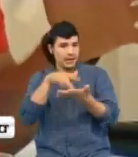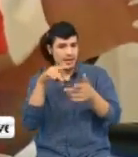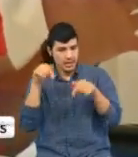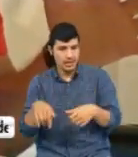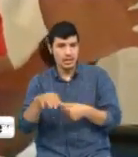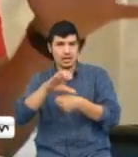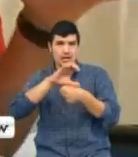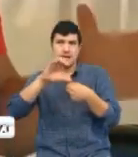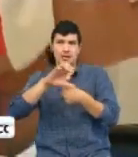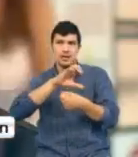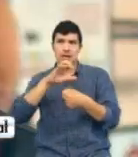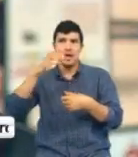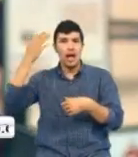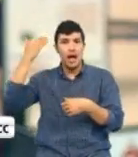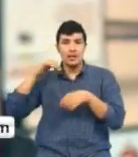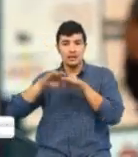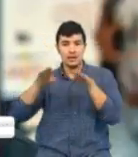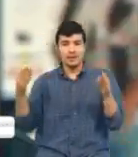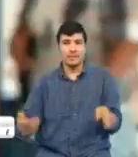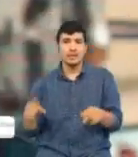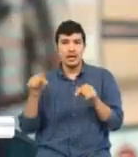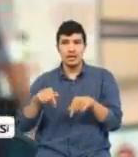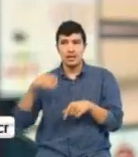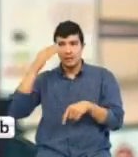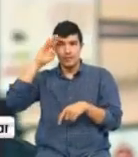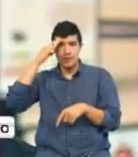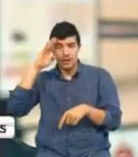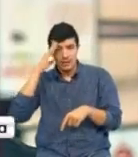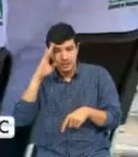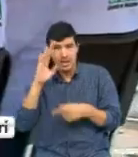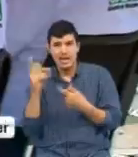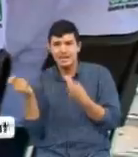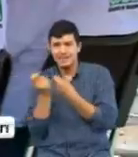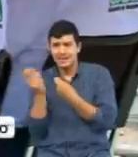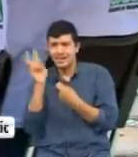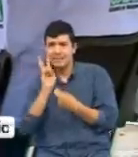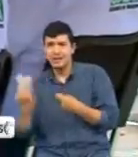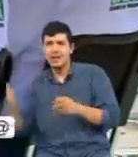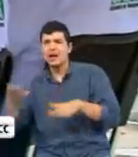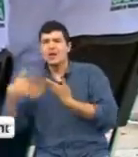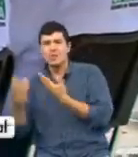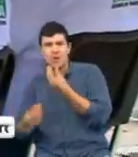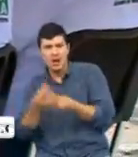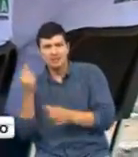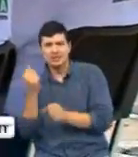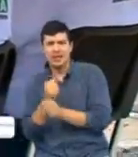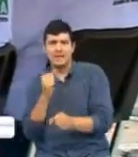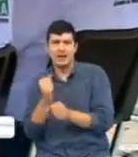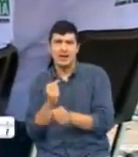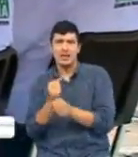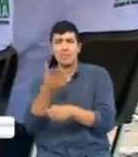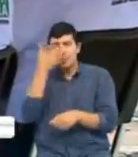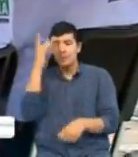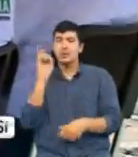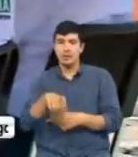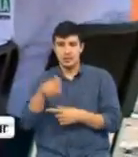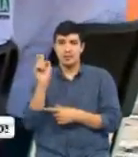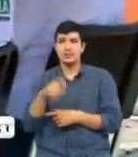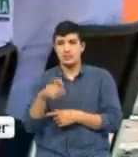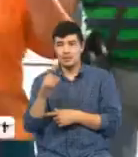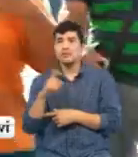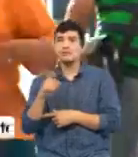como se concluyó en esta mesa, que Migración Colombia nos diga qué se está haciendo y cómo se está trabajando, porque hay necesidad